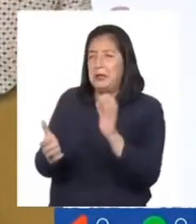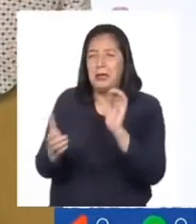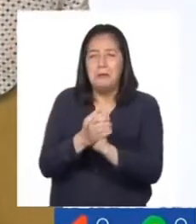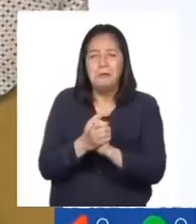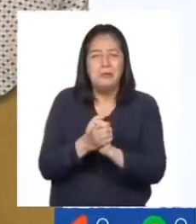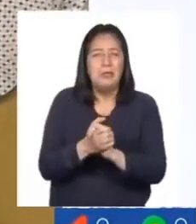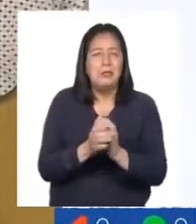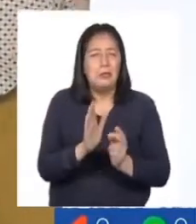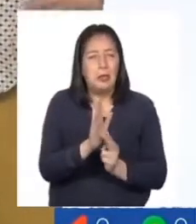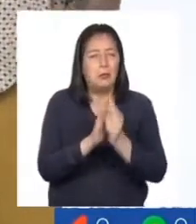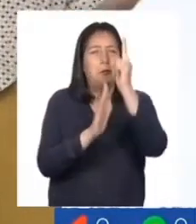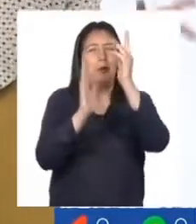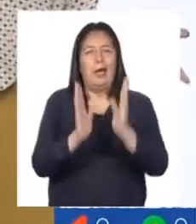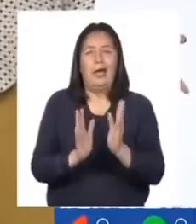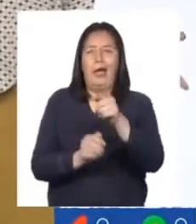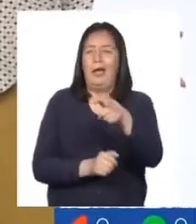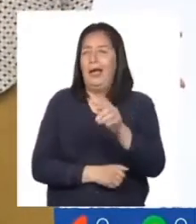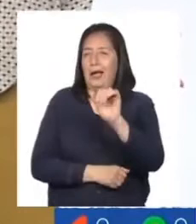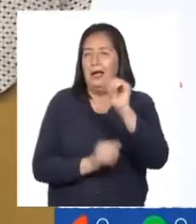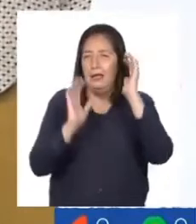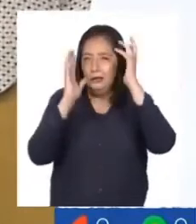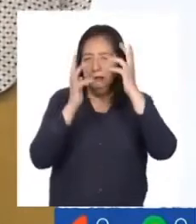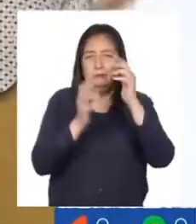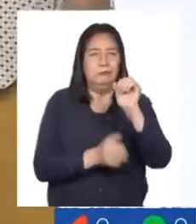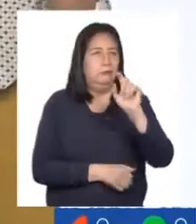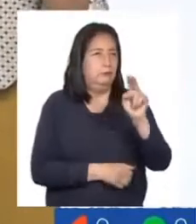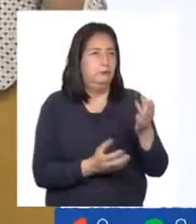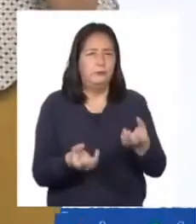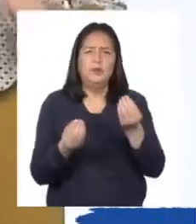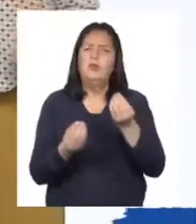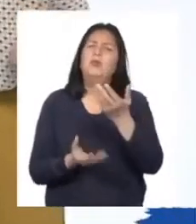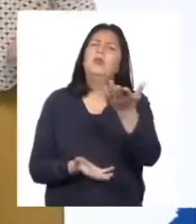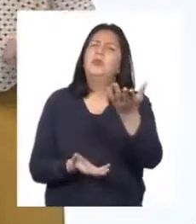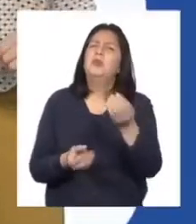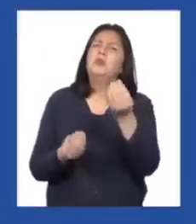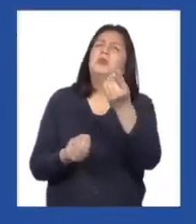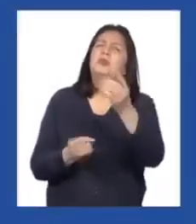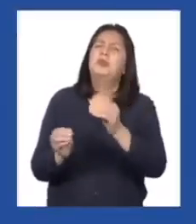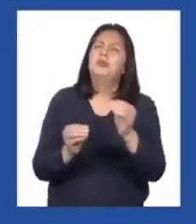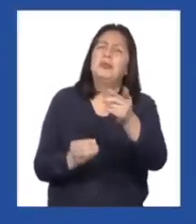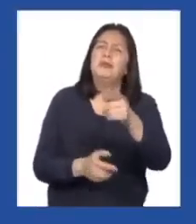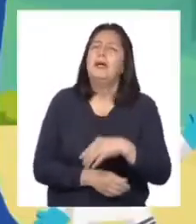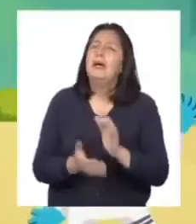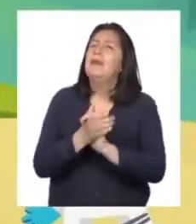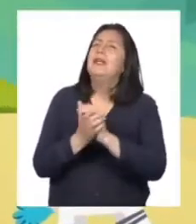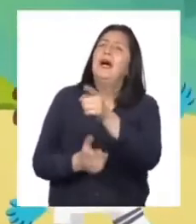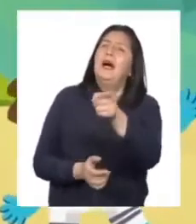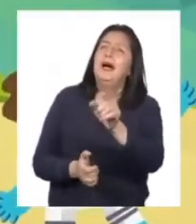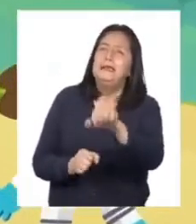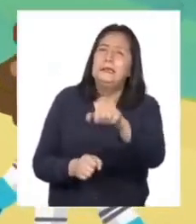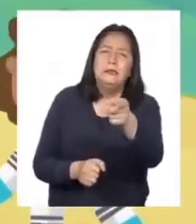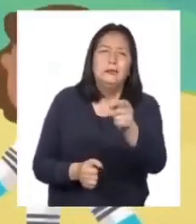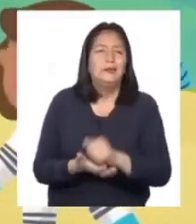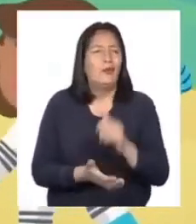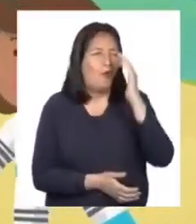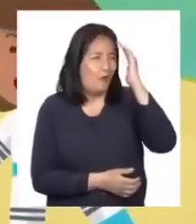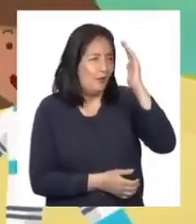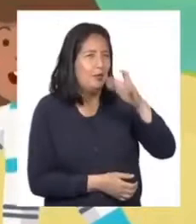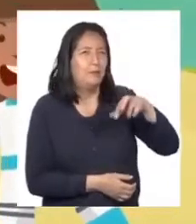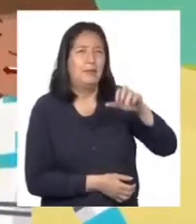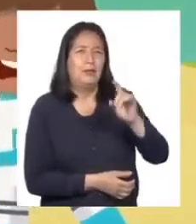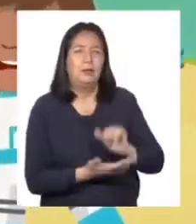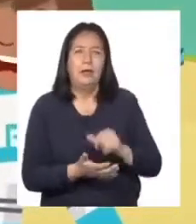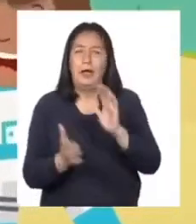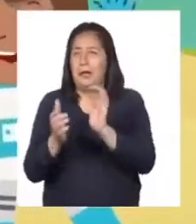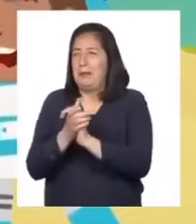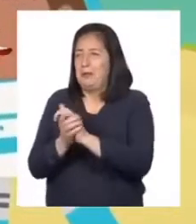amiga Ana, la astronauta, cómo se desplaza usualmente? Amiga astronauta, ¿estás ahí? Hola, Paola.